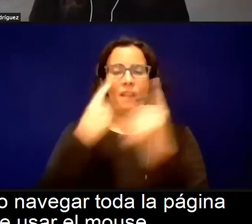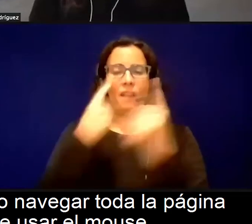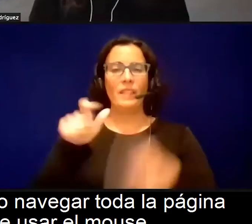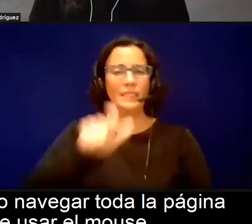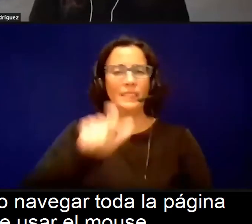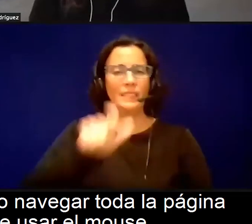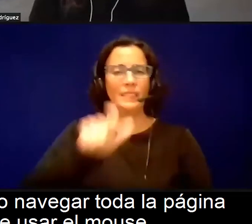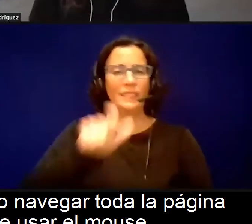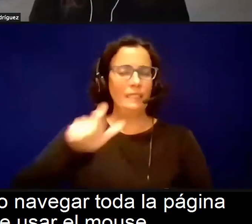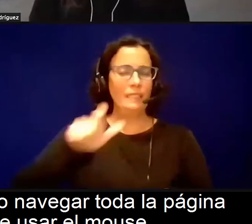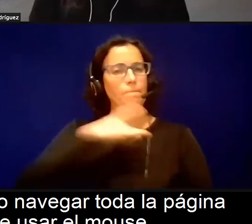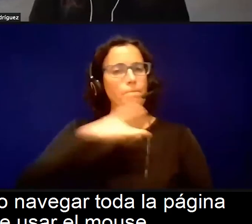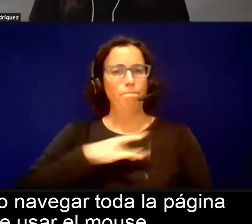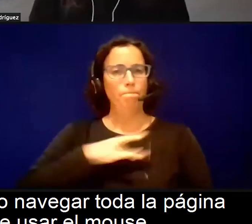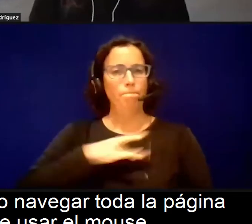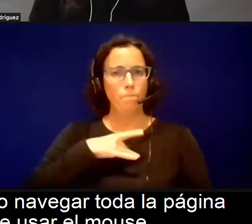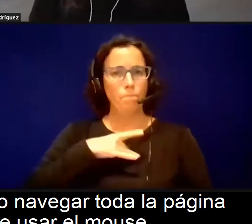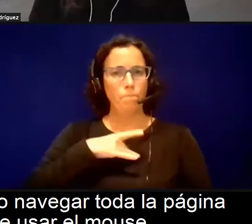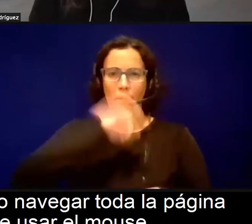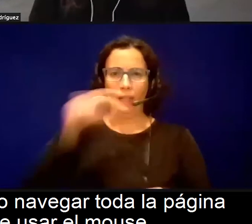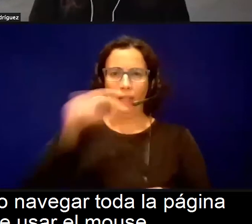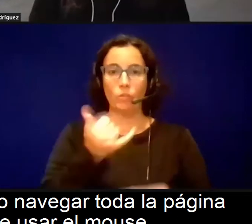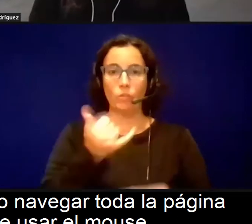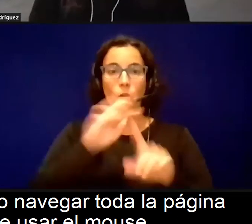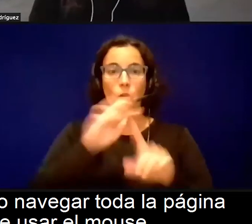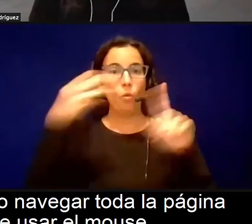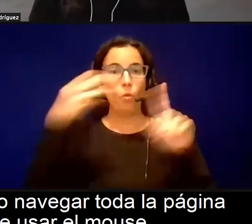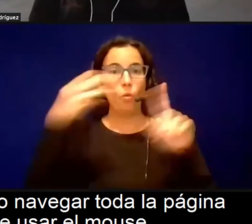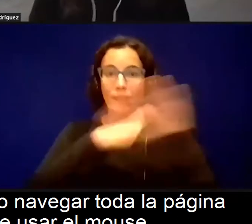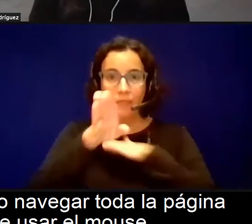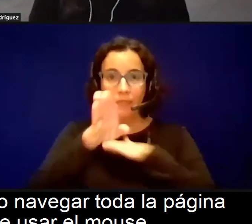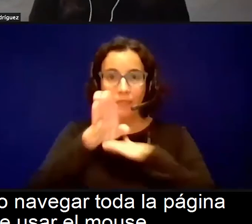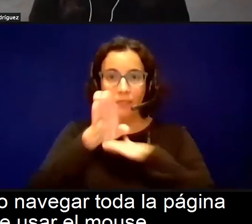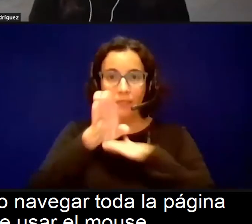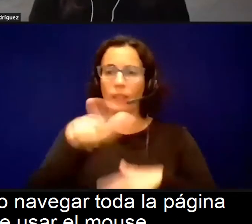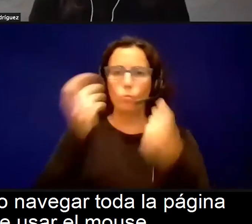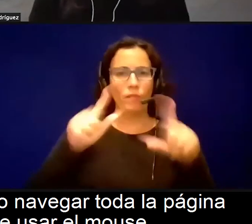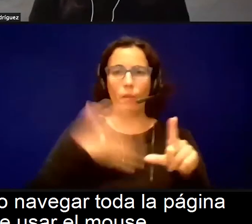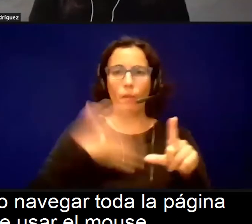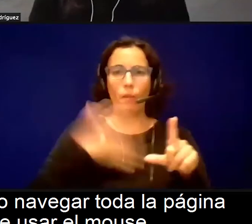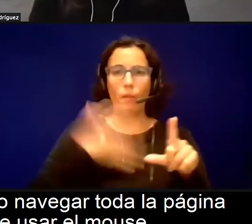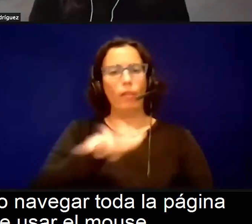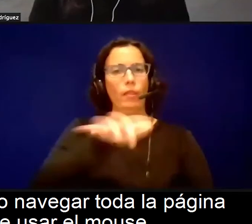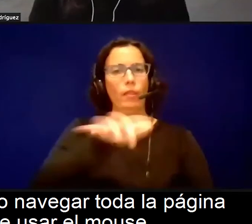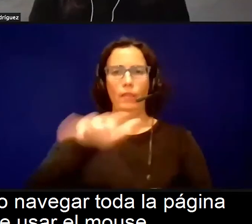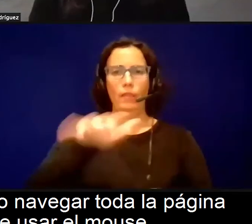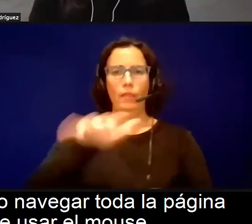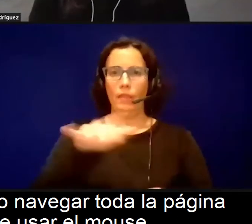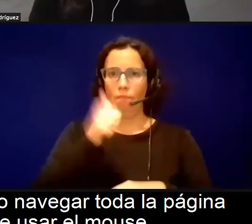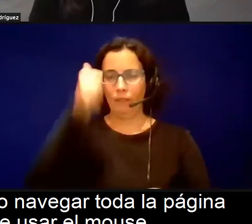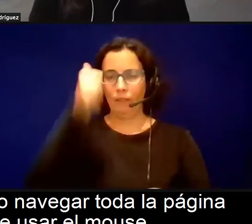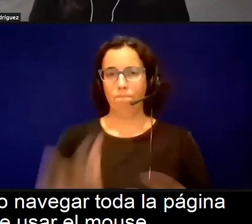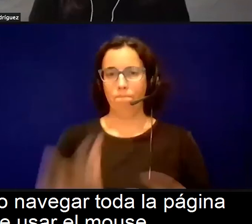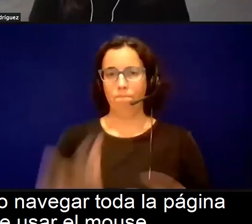accesible. Yo puedo navegar toda la página con mi teclado, sin tener que utilizar el mouse,